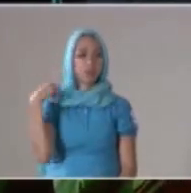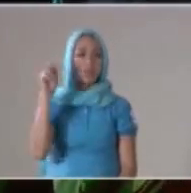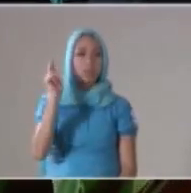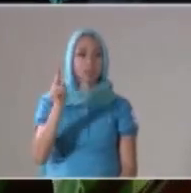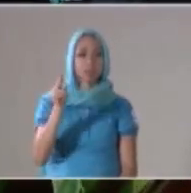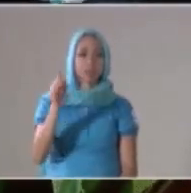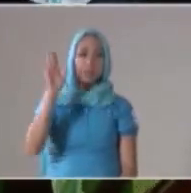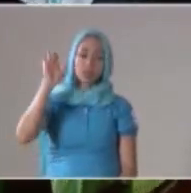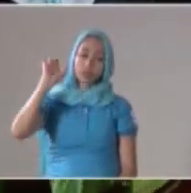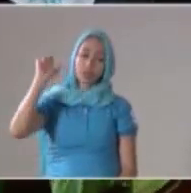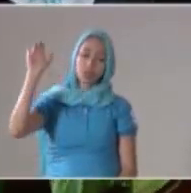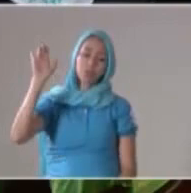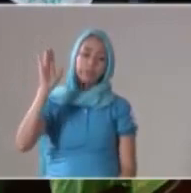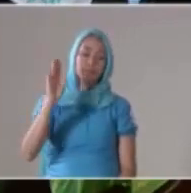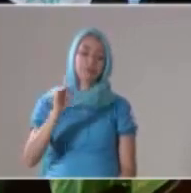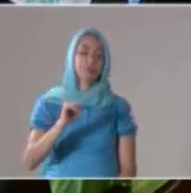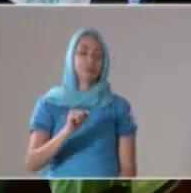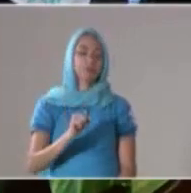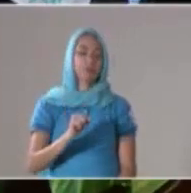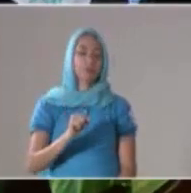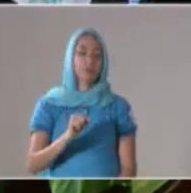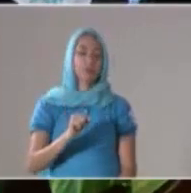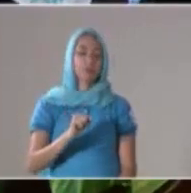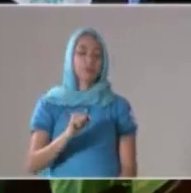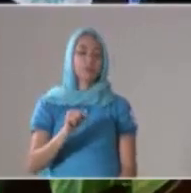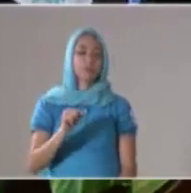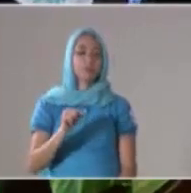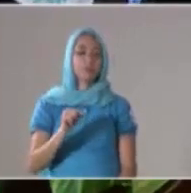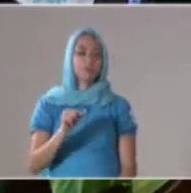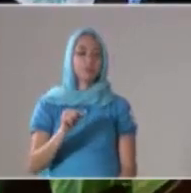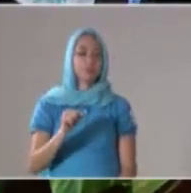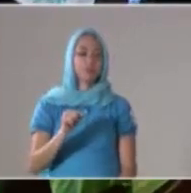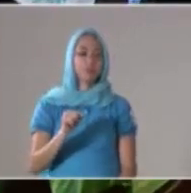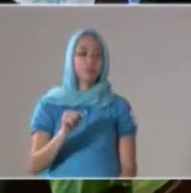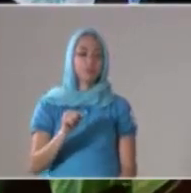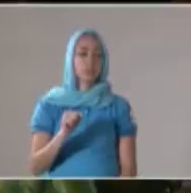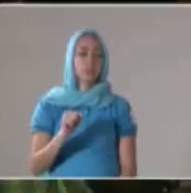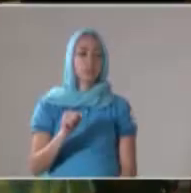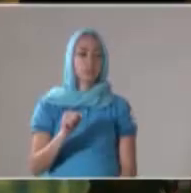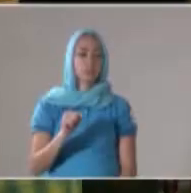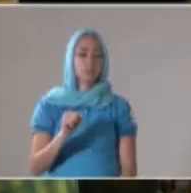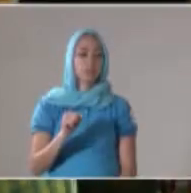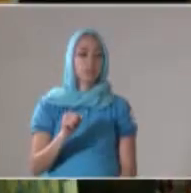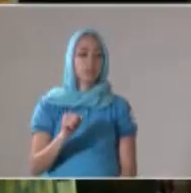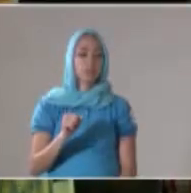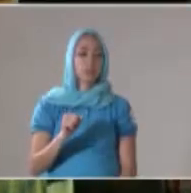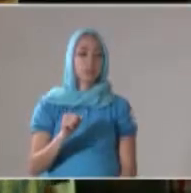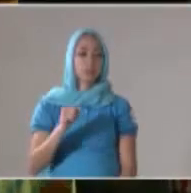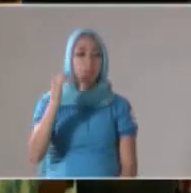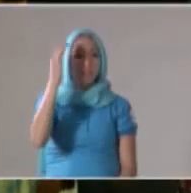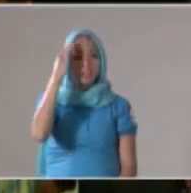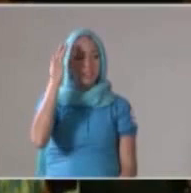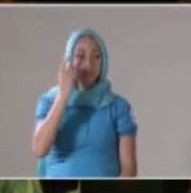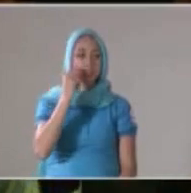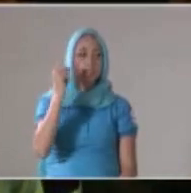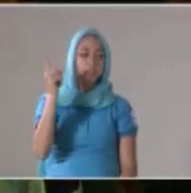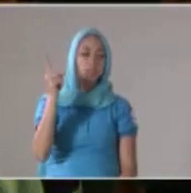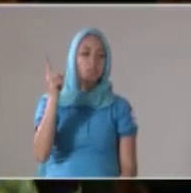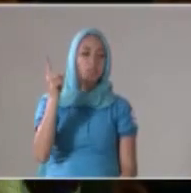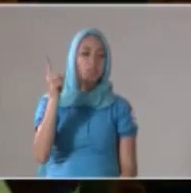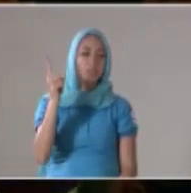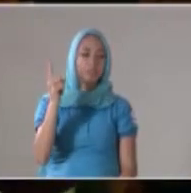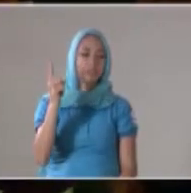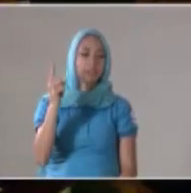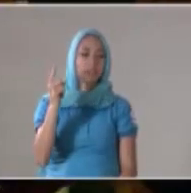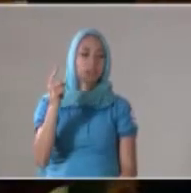Antes de retirarnos, quisiera que oráramos, hermano, por hermanos que están solicitando cobertura, el esposo Edgar y Araceli Méndez, si